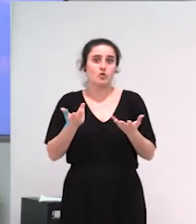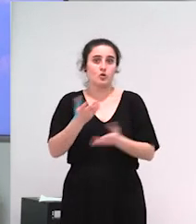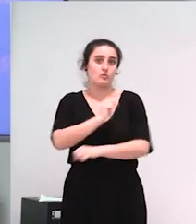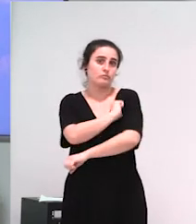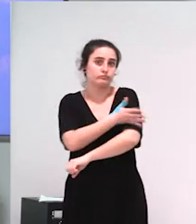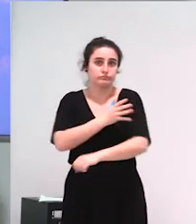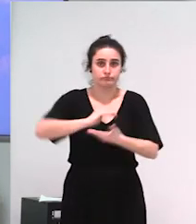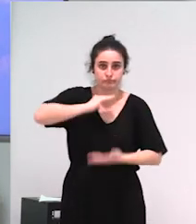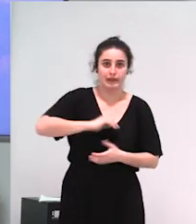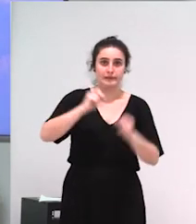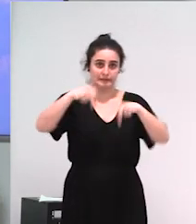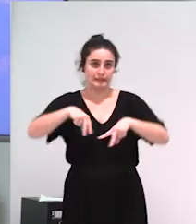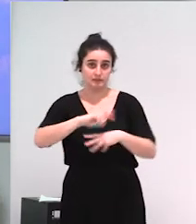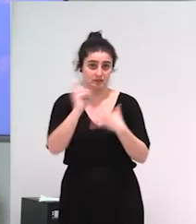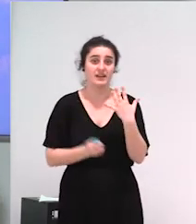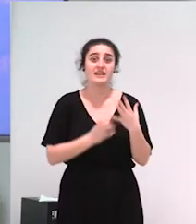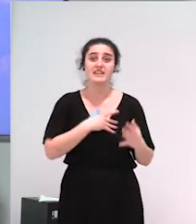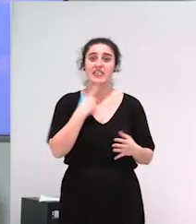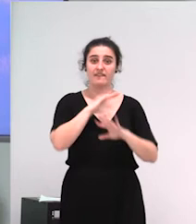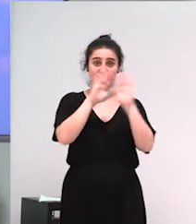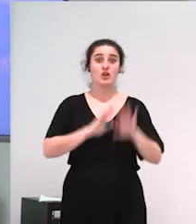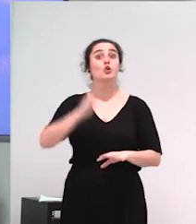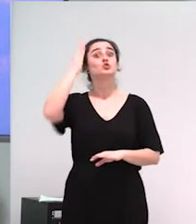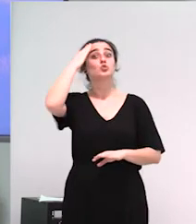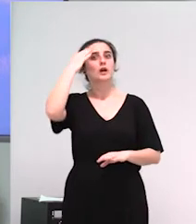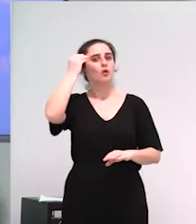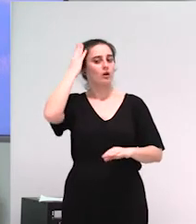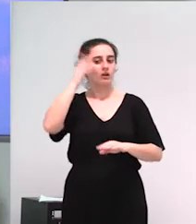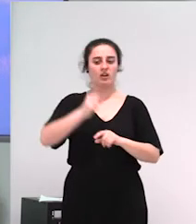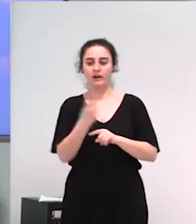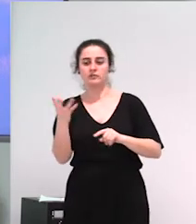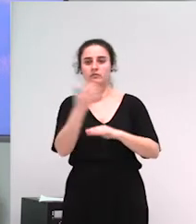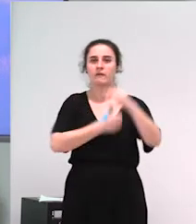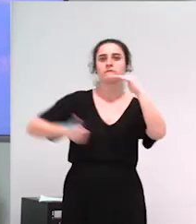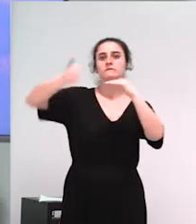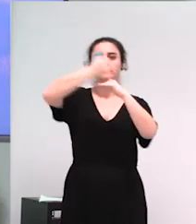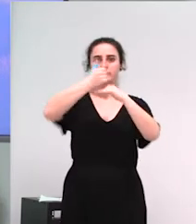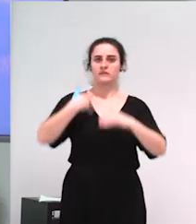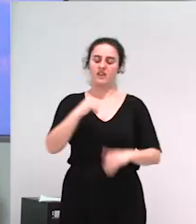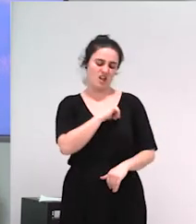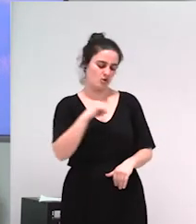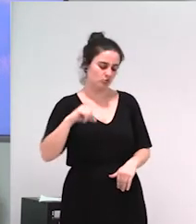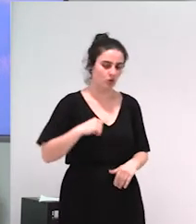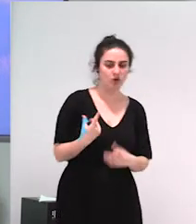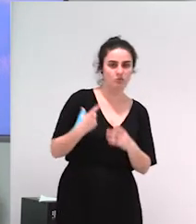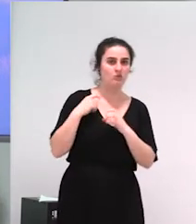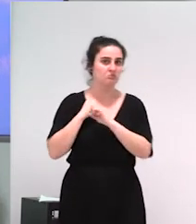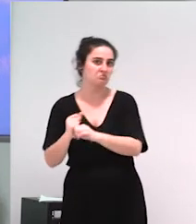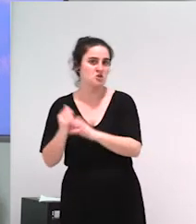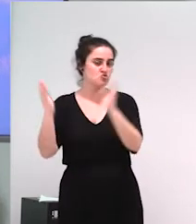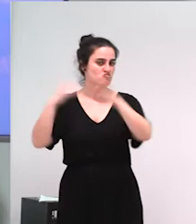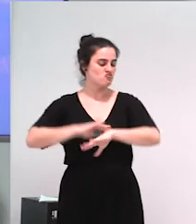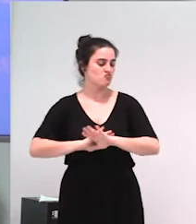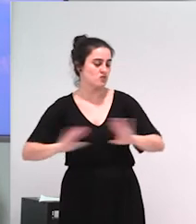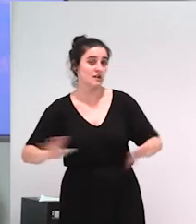que al final un sujeto que se cree por encima de todo el mundo, que es autónomo, que no necesita de nadie ni de nadie, pero que al